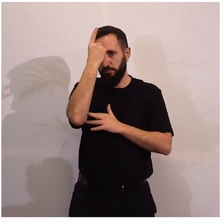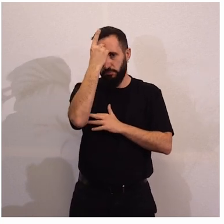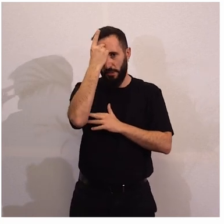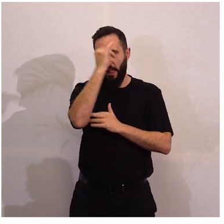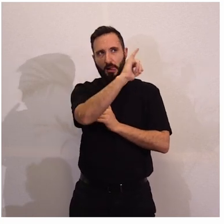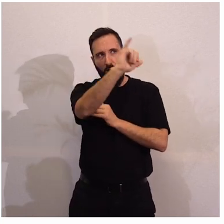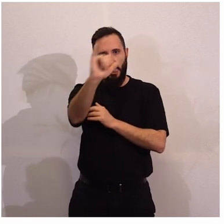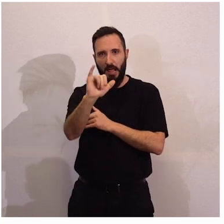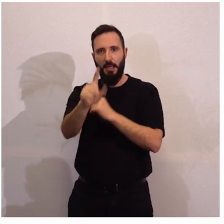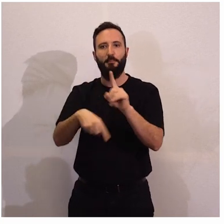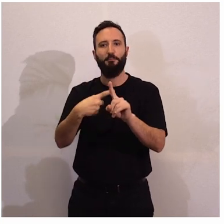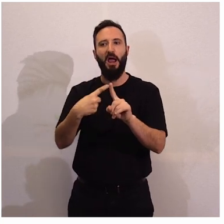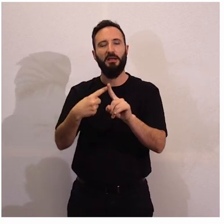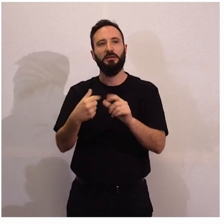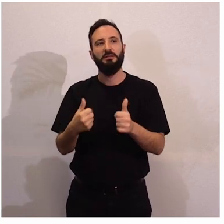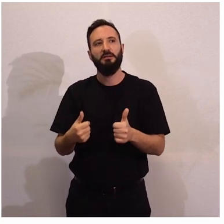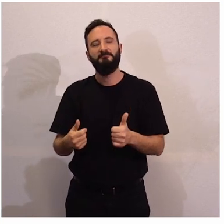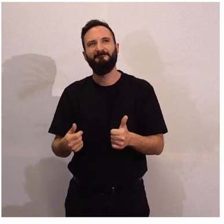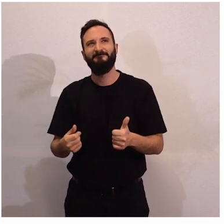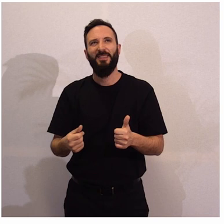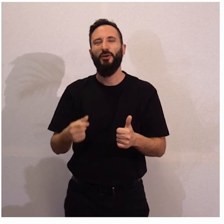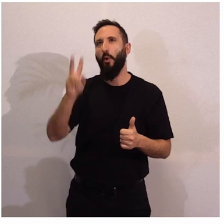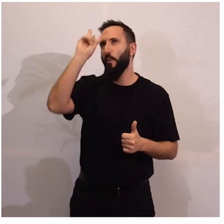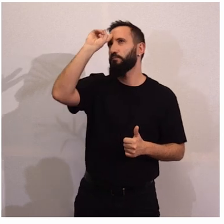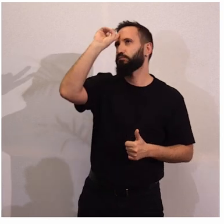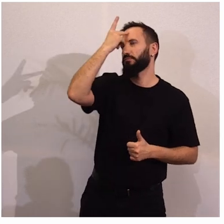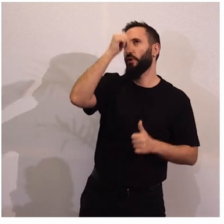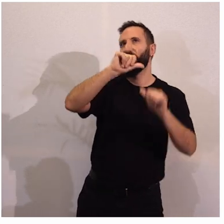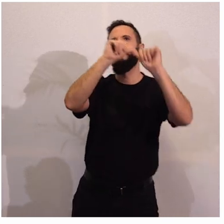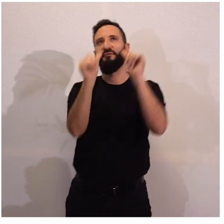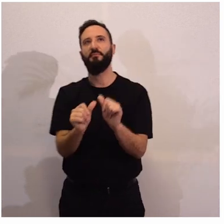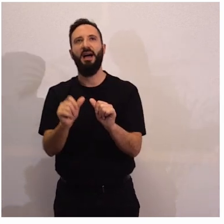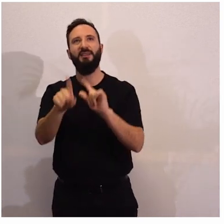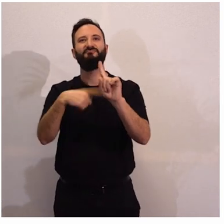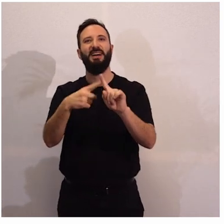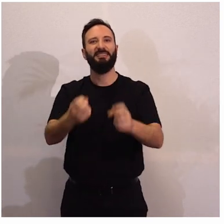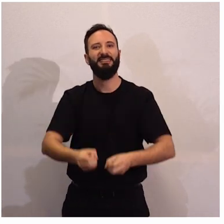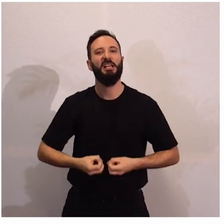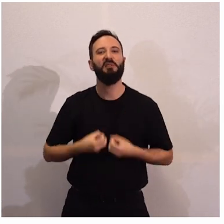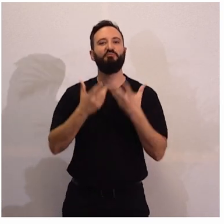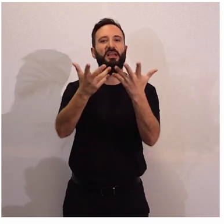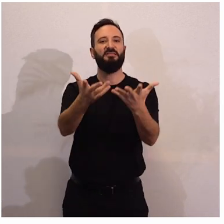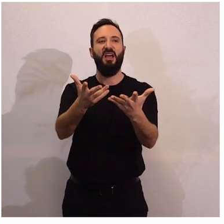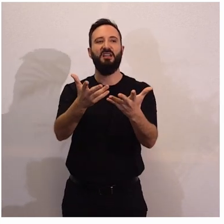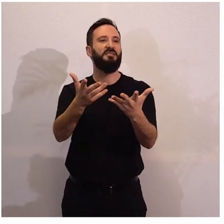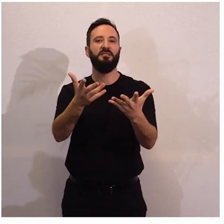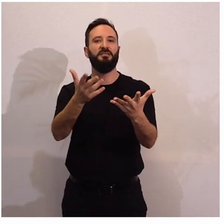pensar y de, no ya otra forma, sino el poder expresarte con